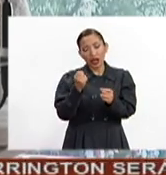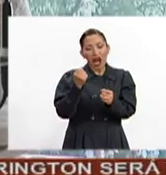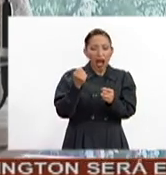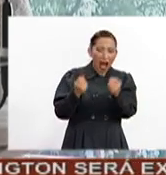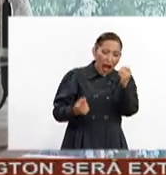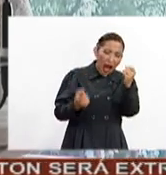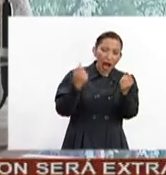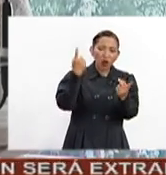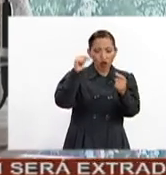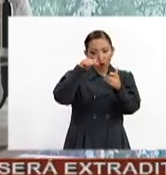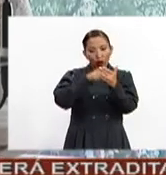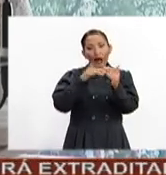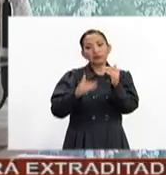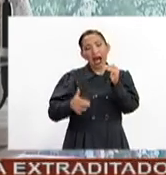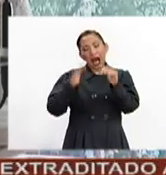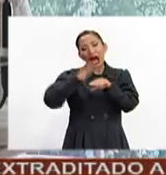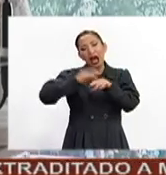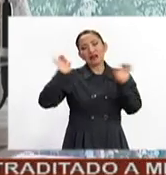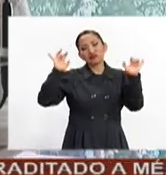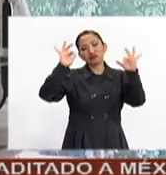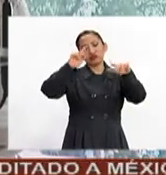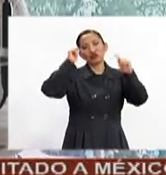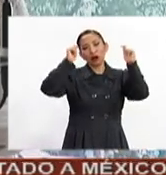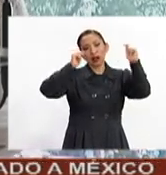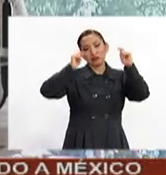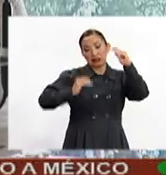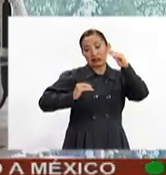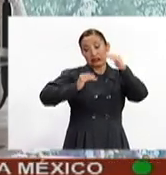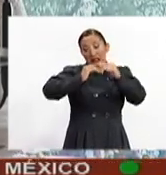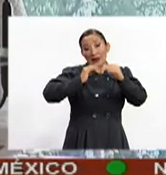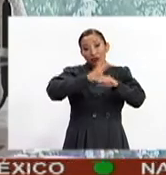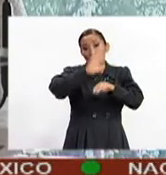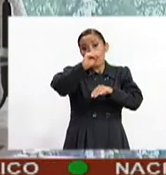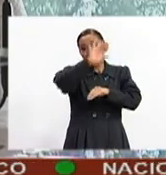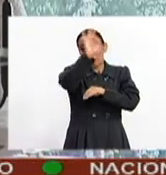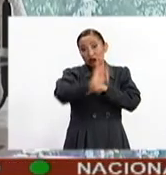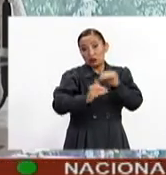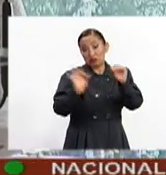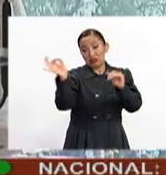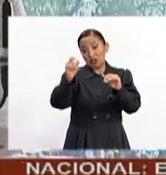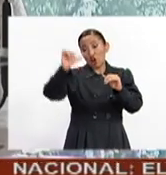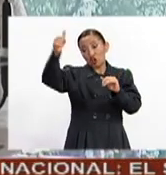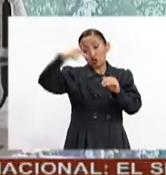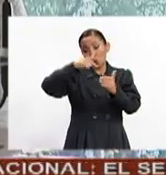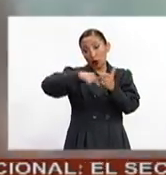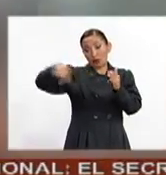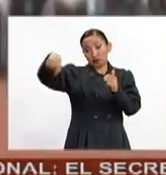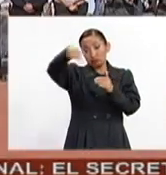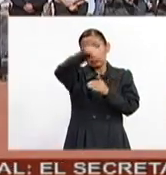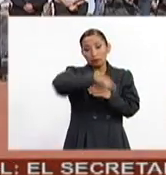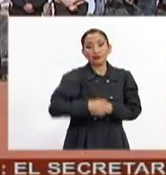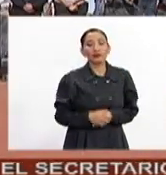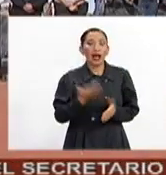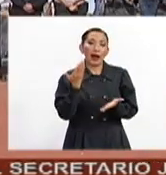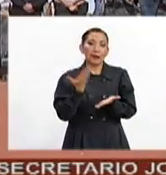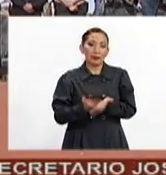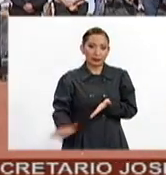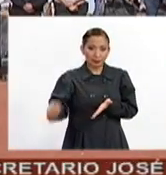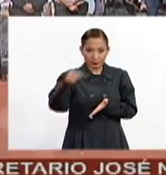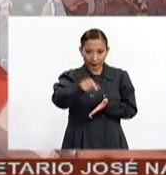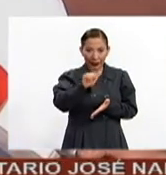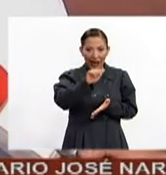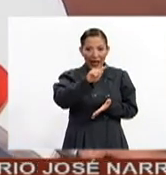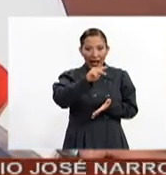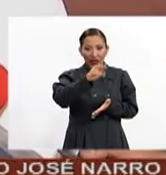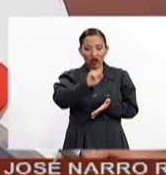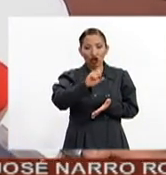algunos sitios más turísticos, llegando a más del 90% de ocupación. Por su parte,